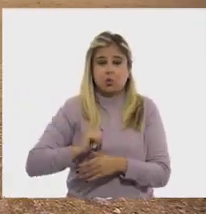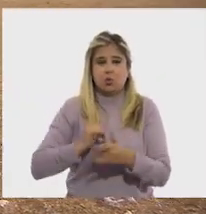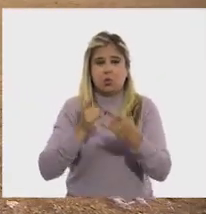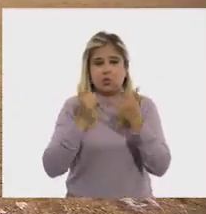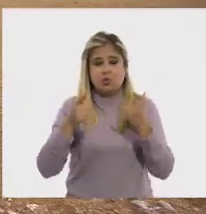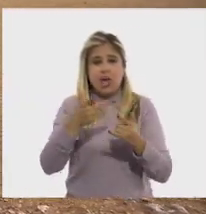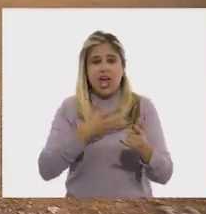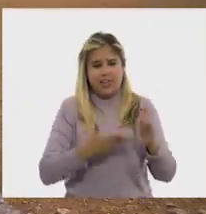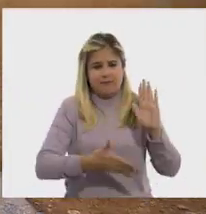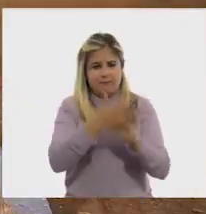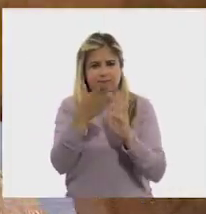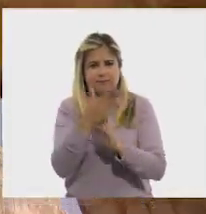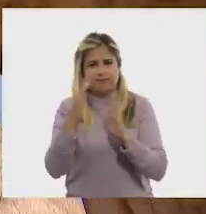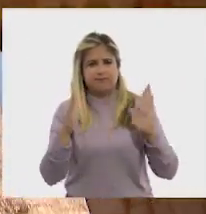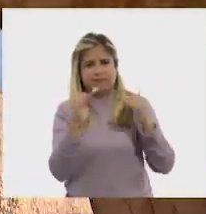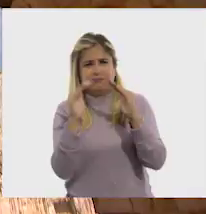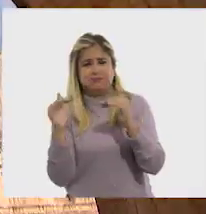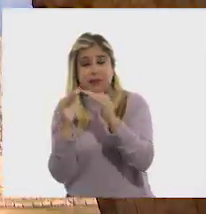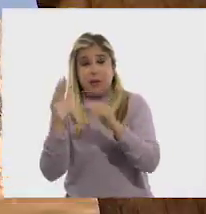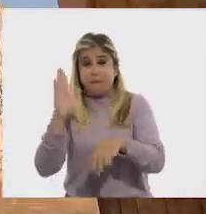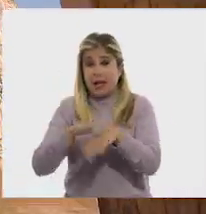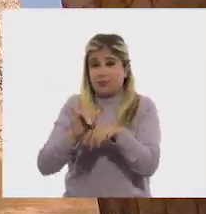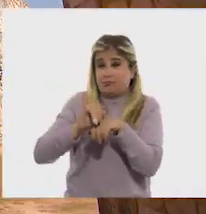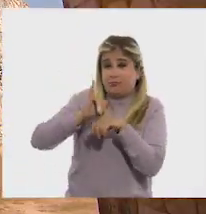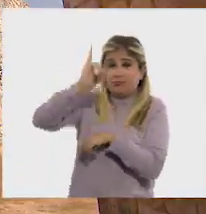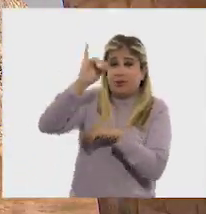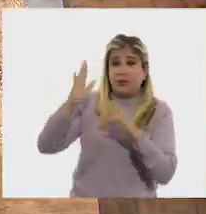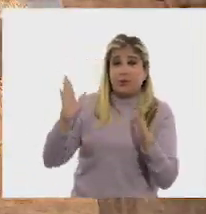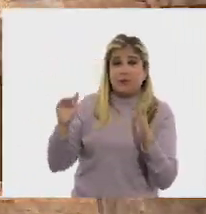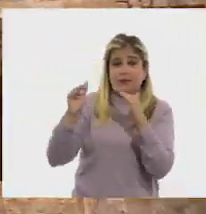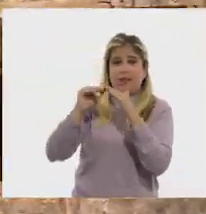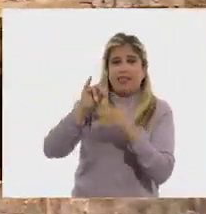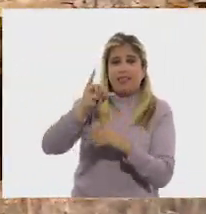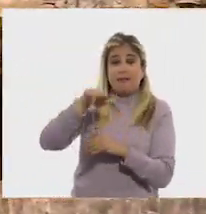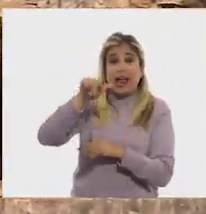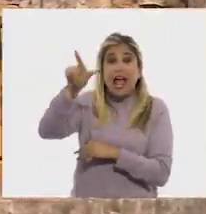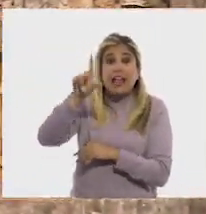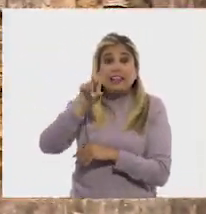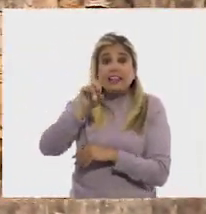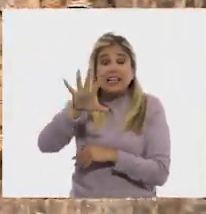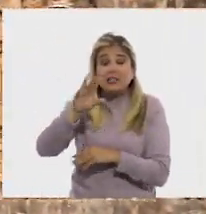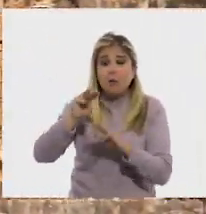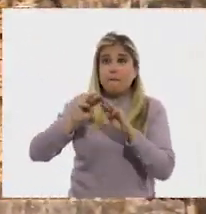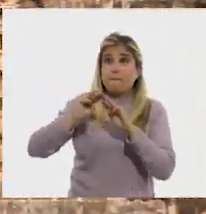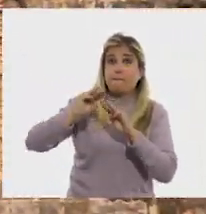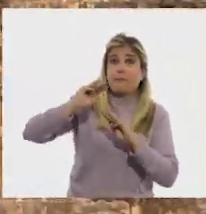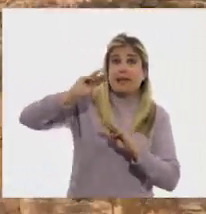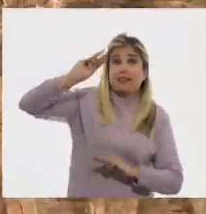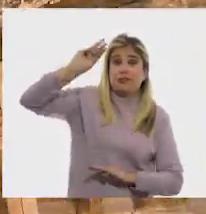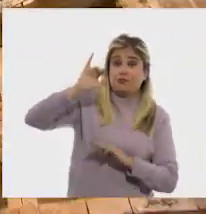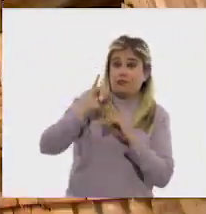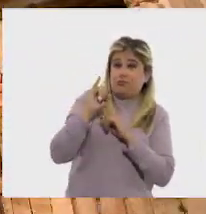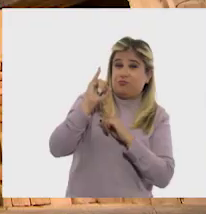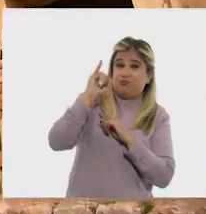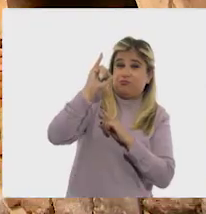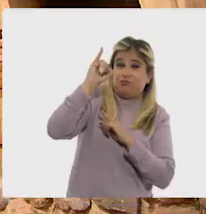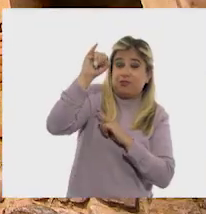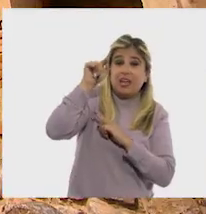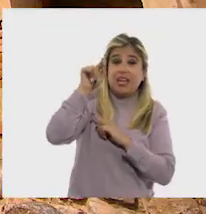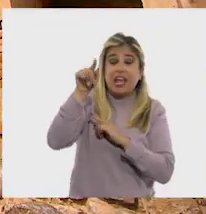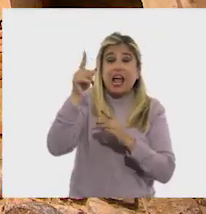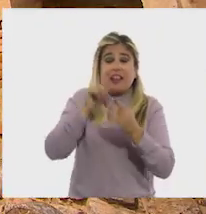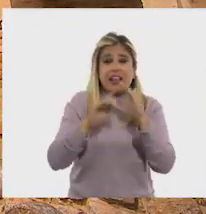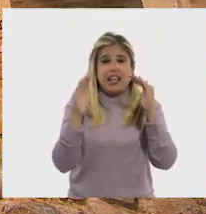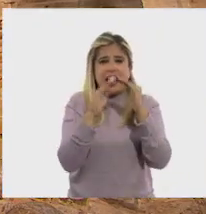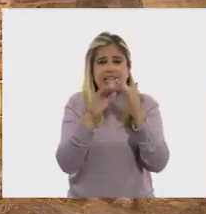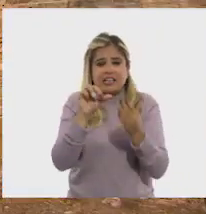grupos de edificios. El más alto es la Pirámide del Adivino, de 35 metros de alto. Se dice que era la casa de un